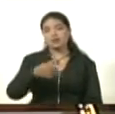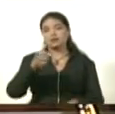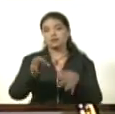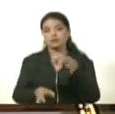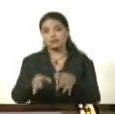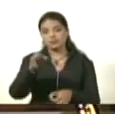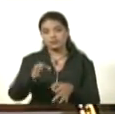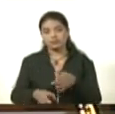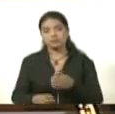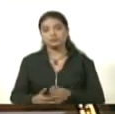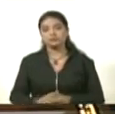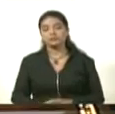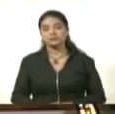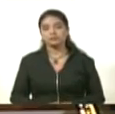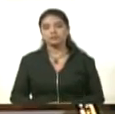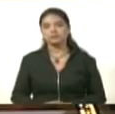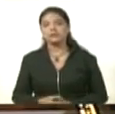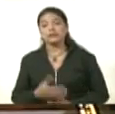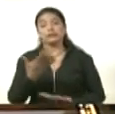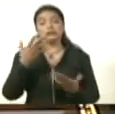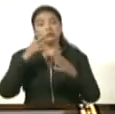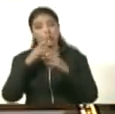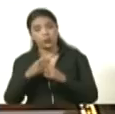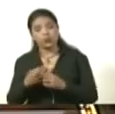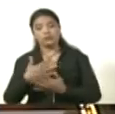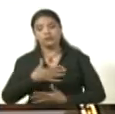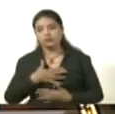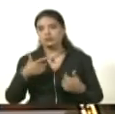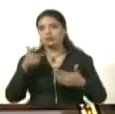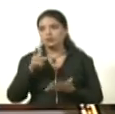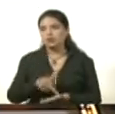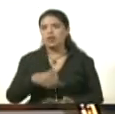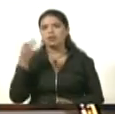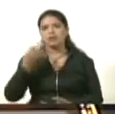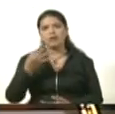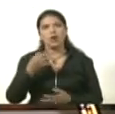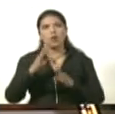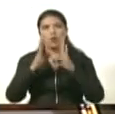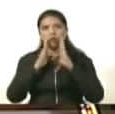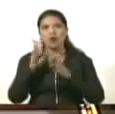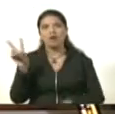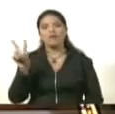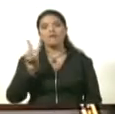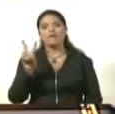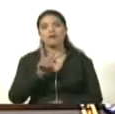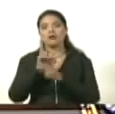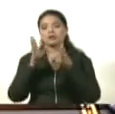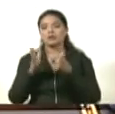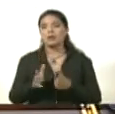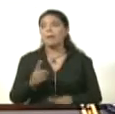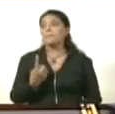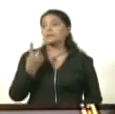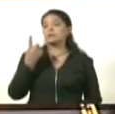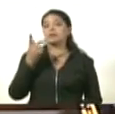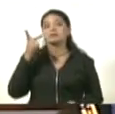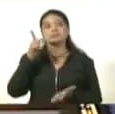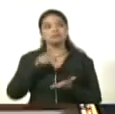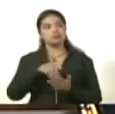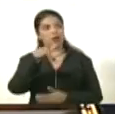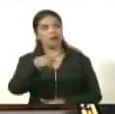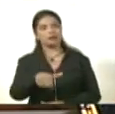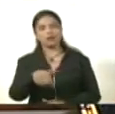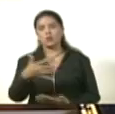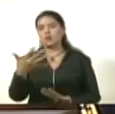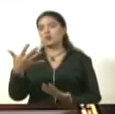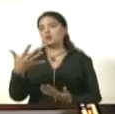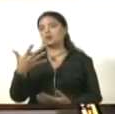Michael Moreno, muy honrado de estar aquí. Yo debo confesar, soy venezolano, primera vez en mi vida que estoy aquí, y creo que es una